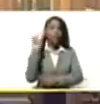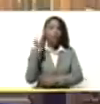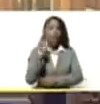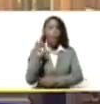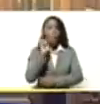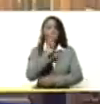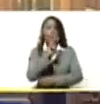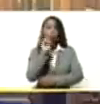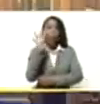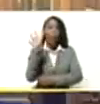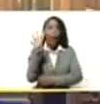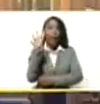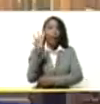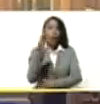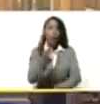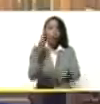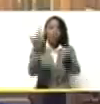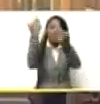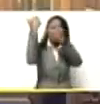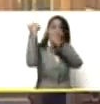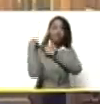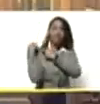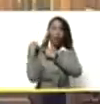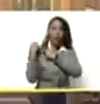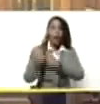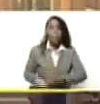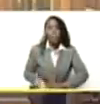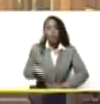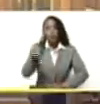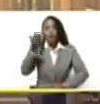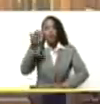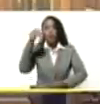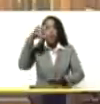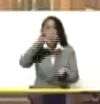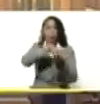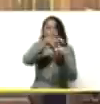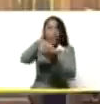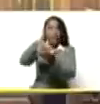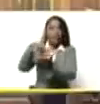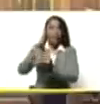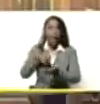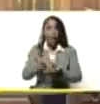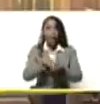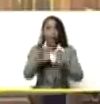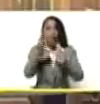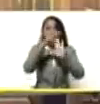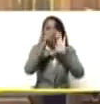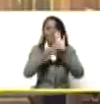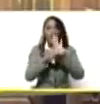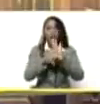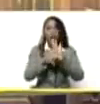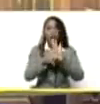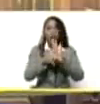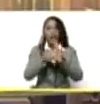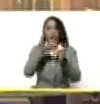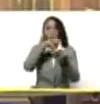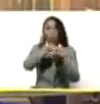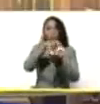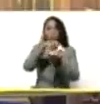pues que venezuela no tiene derecho a vender los productos valga la expresión que